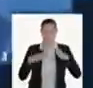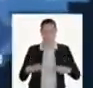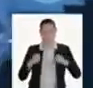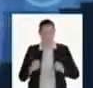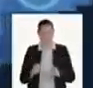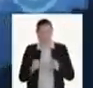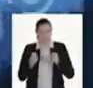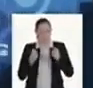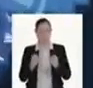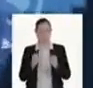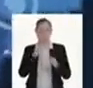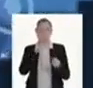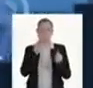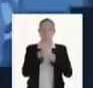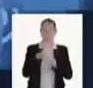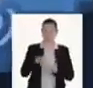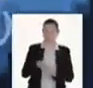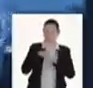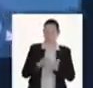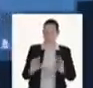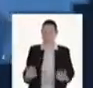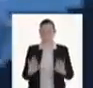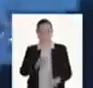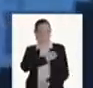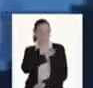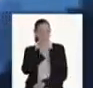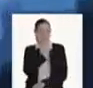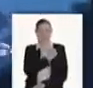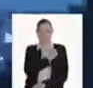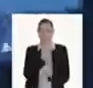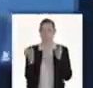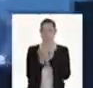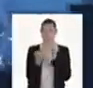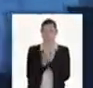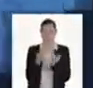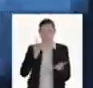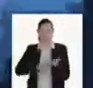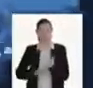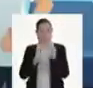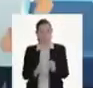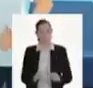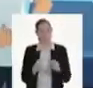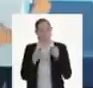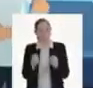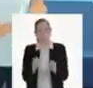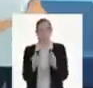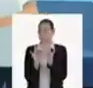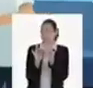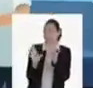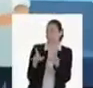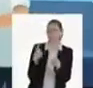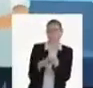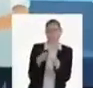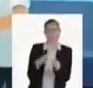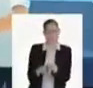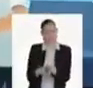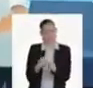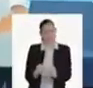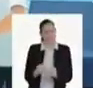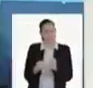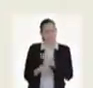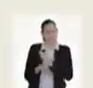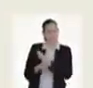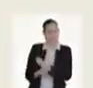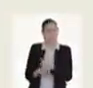física mejorará. Mantendrás un peso saludable y fortalecerás tu sistema de defensa inmunológica. Con eso, estaremos mejor ante